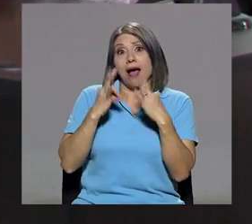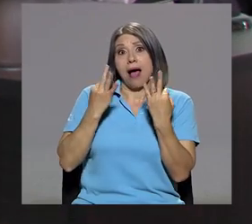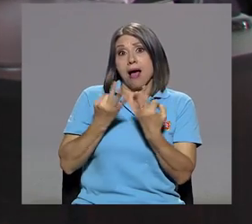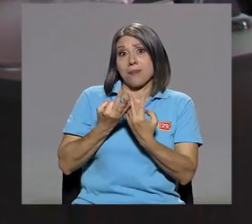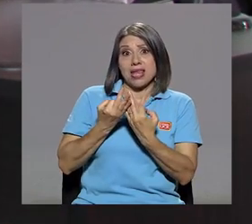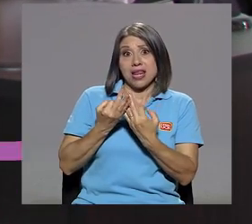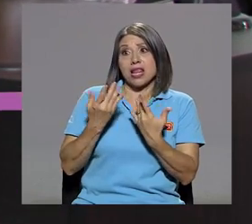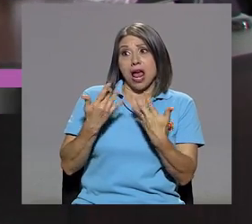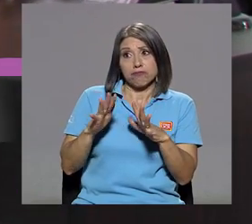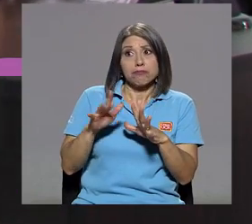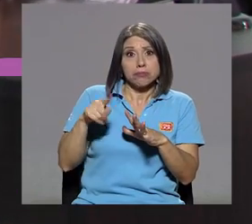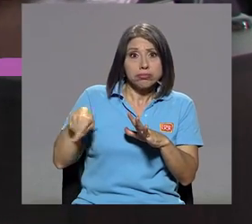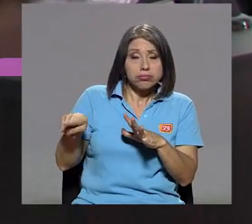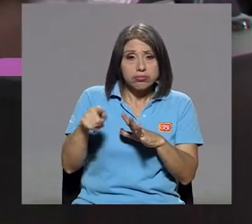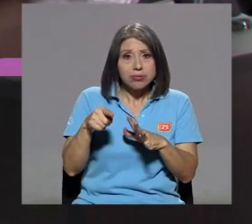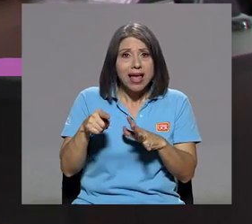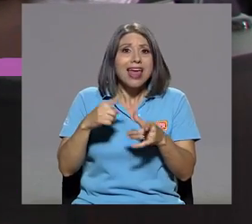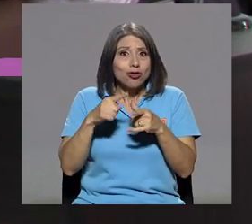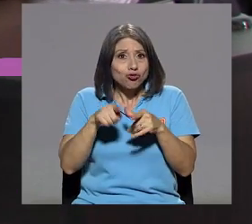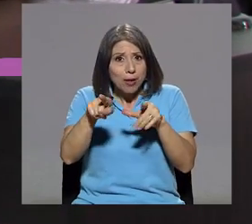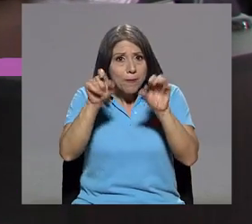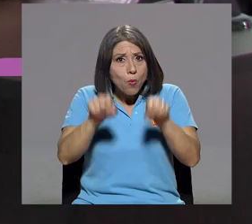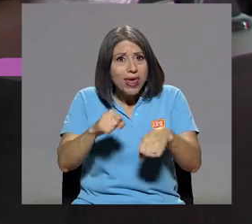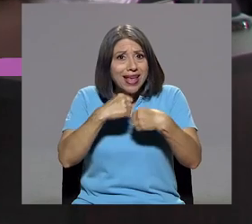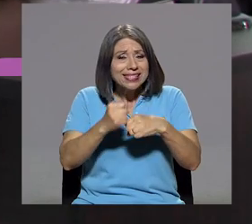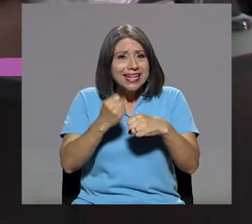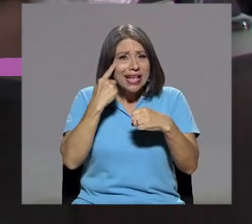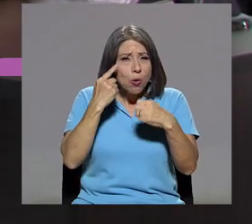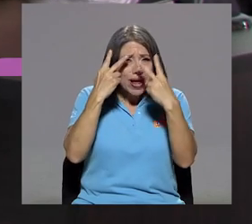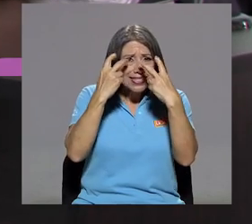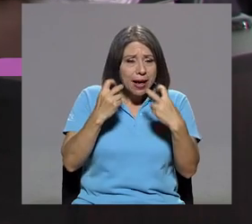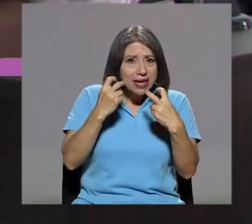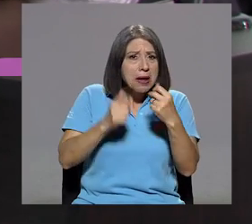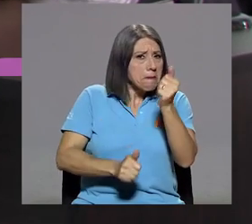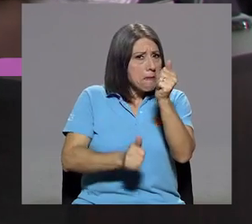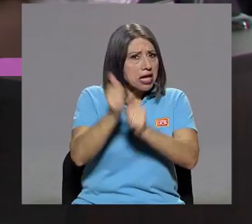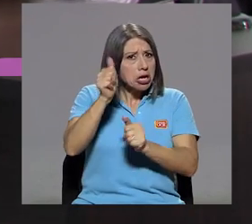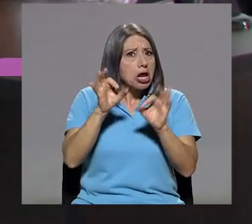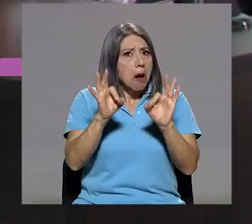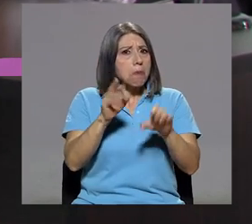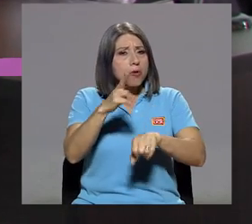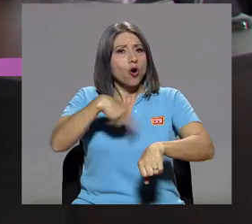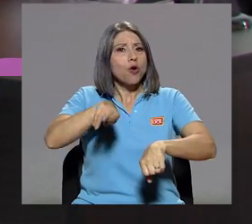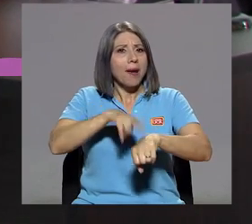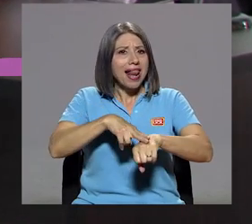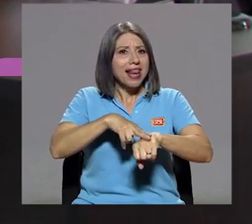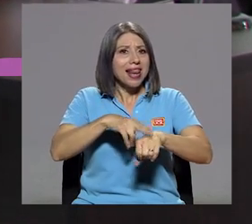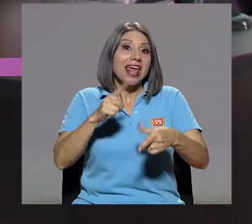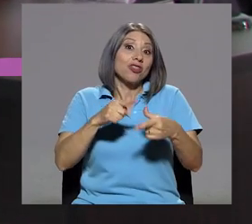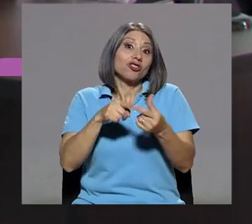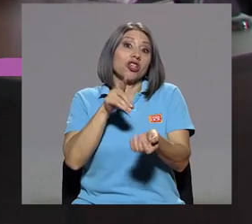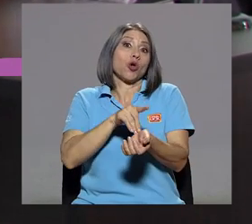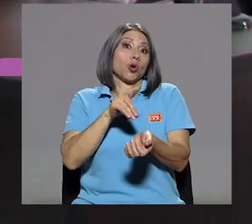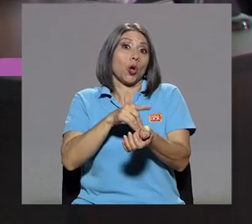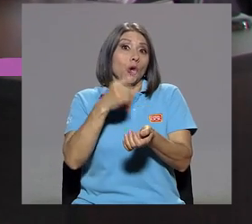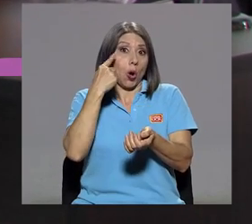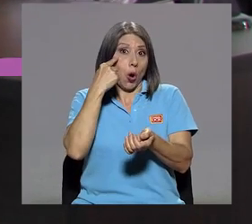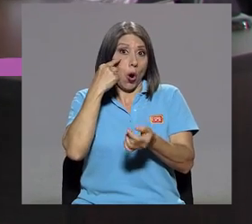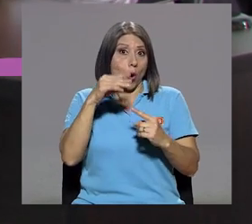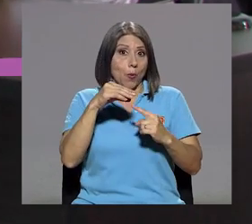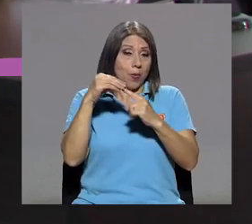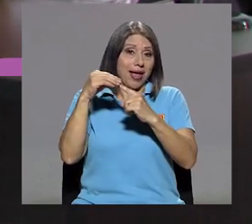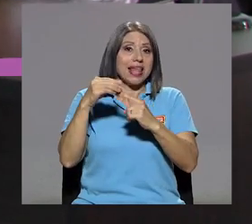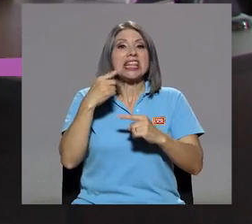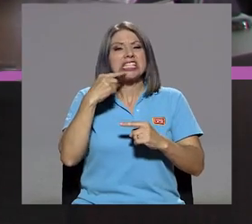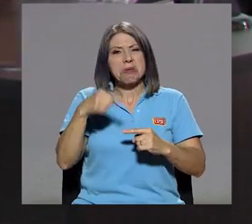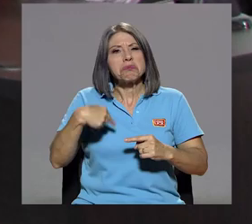examen, la mayoría o gran mayoría de las veces va a salir normal. Y a partir de ahí, su oftalmólogo le va a decir, bueno, nos vemos en 2-3 años